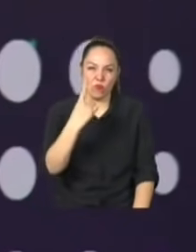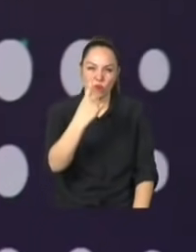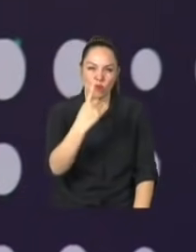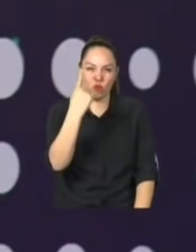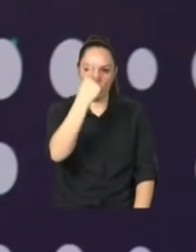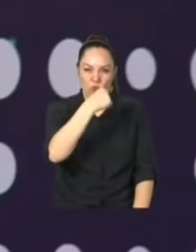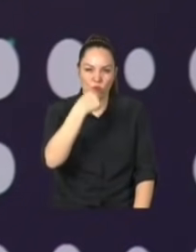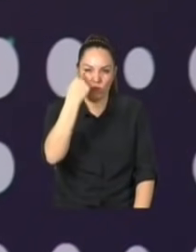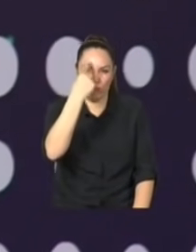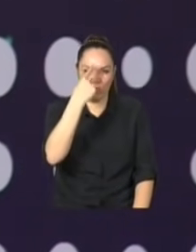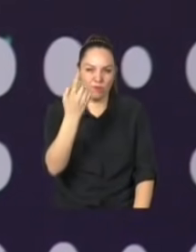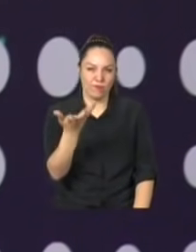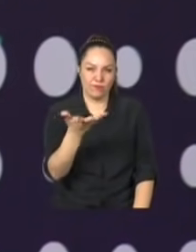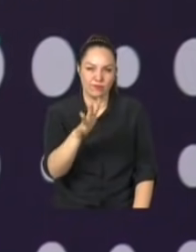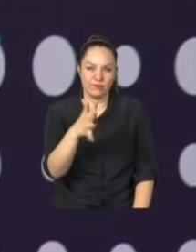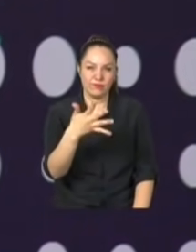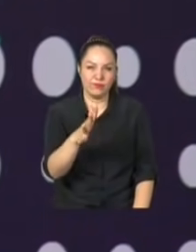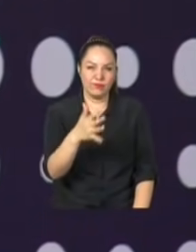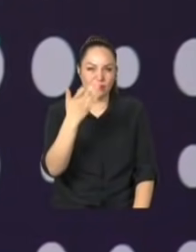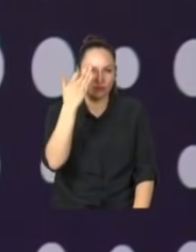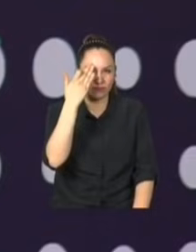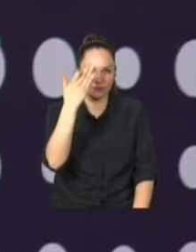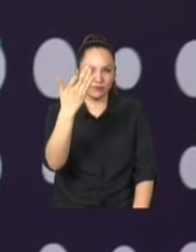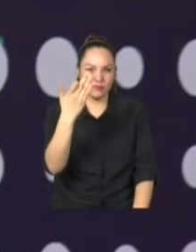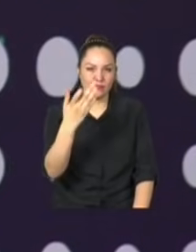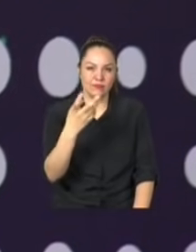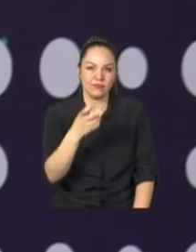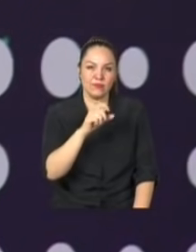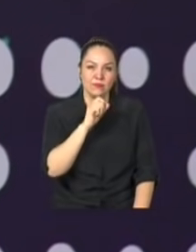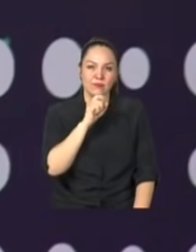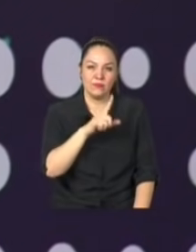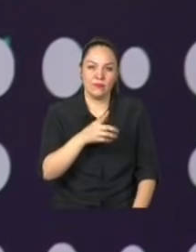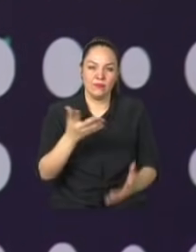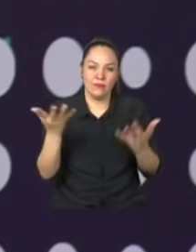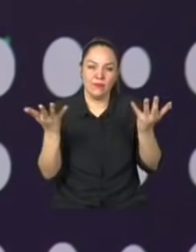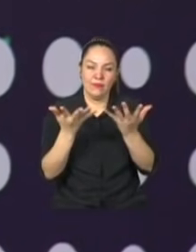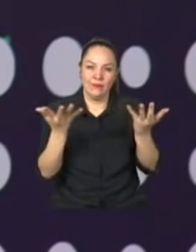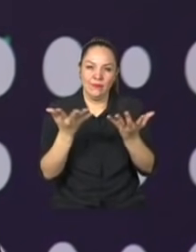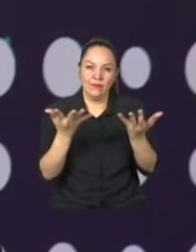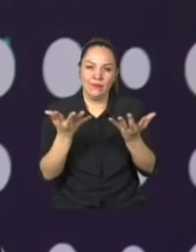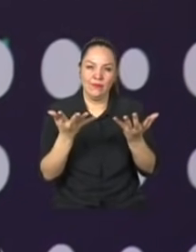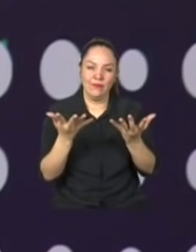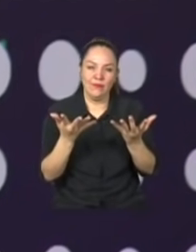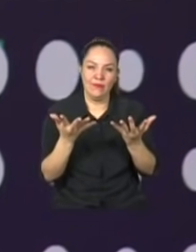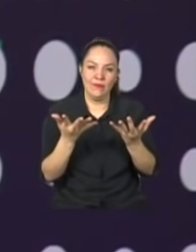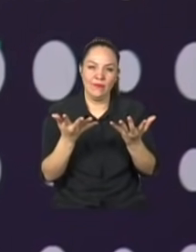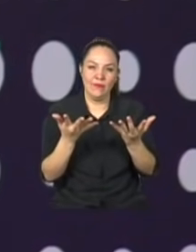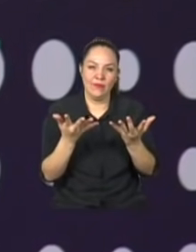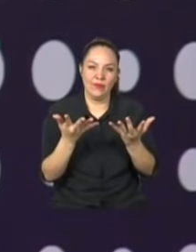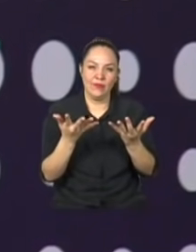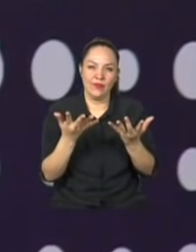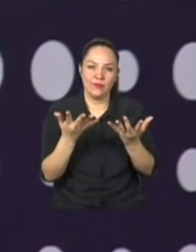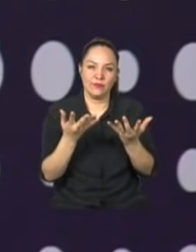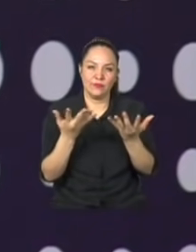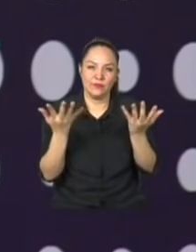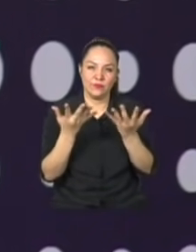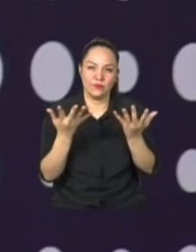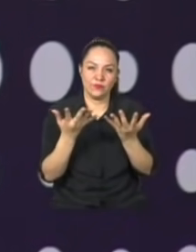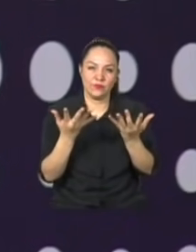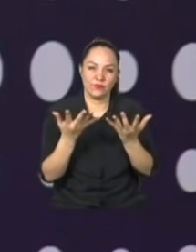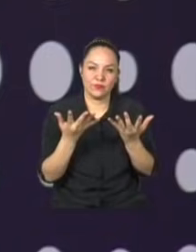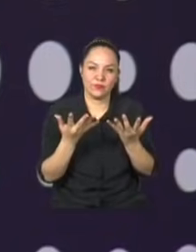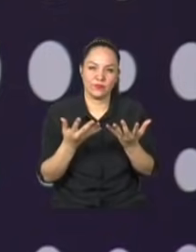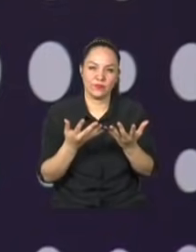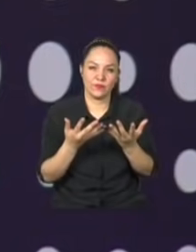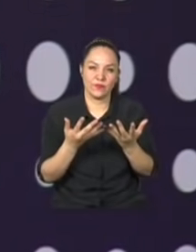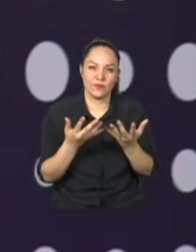más o menos. Uh-huh. Aparte de esto, también vamos a realizarle un diseño de sonrisa y vamos